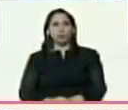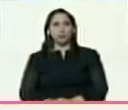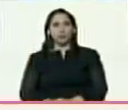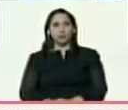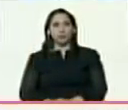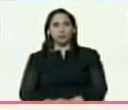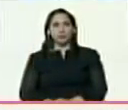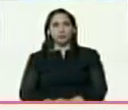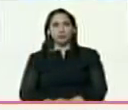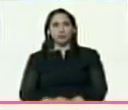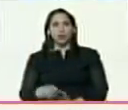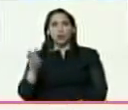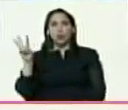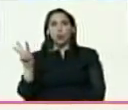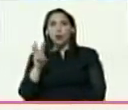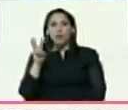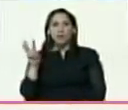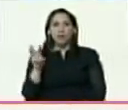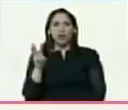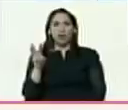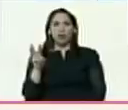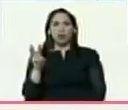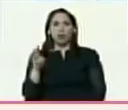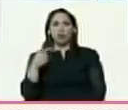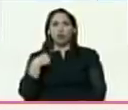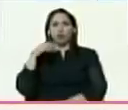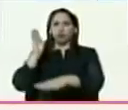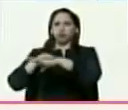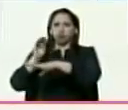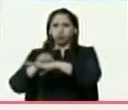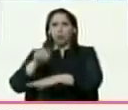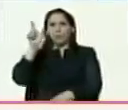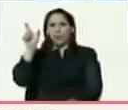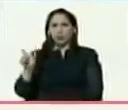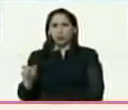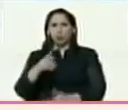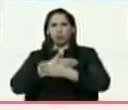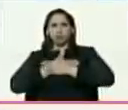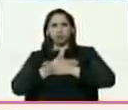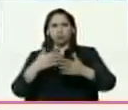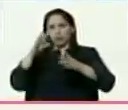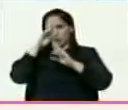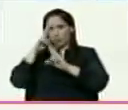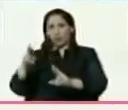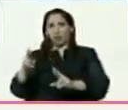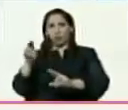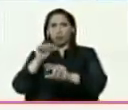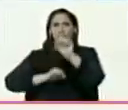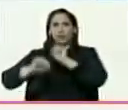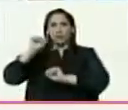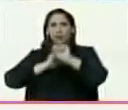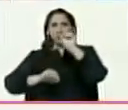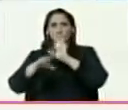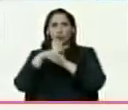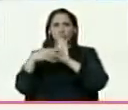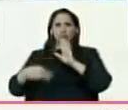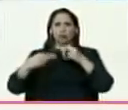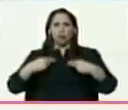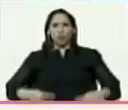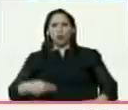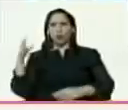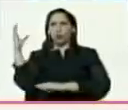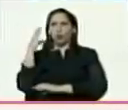wilfredo cañizález lo voy a citar una persona que merece todo nuestro respeto un defensor derecho humano de colombia ojalá